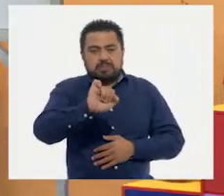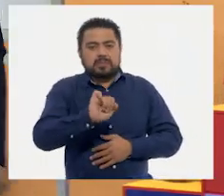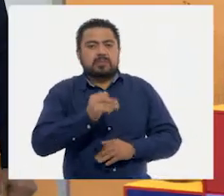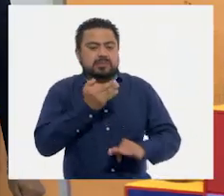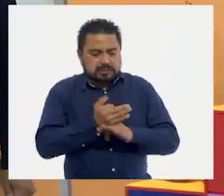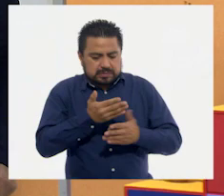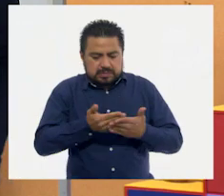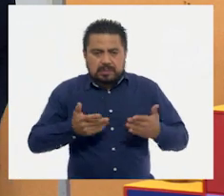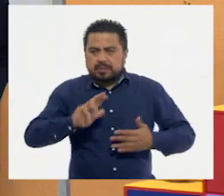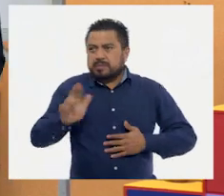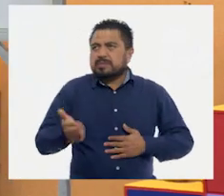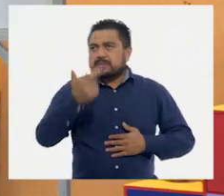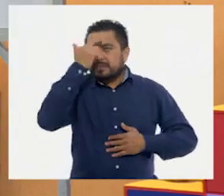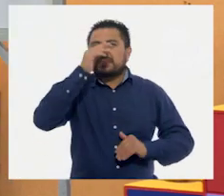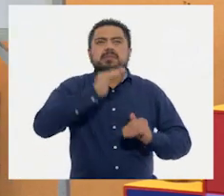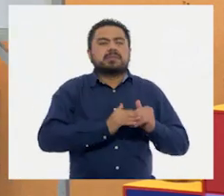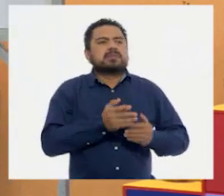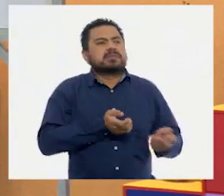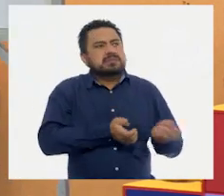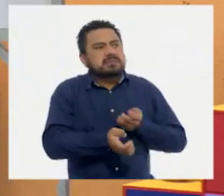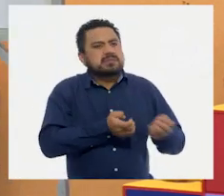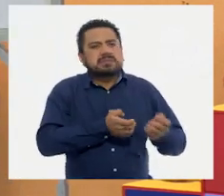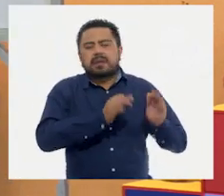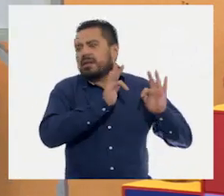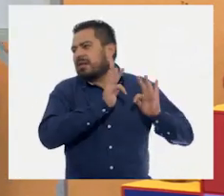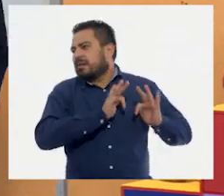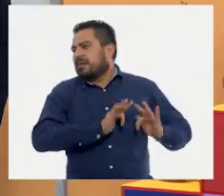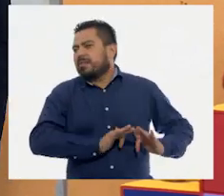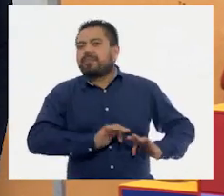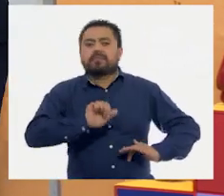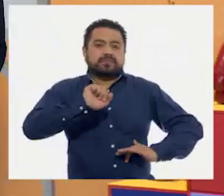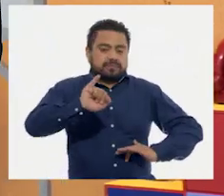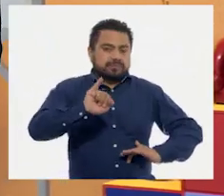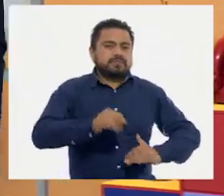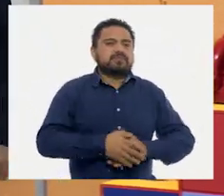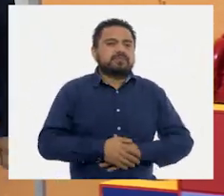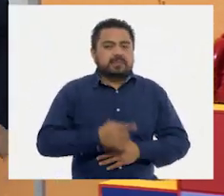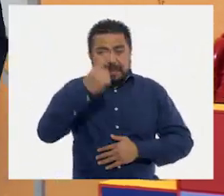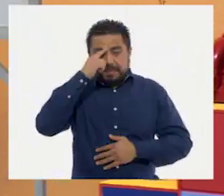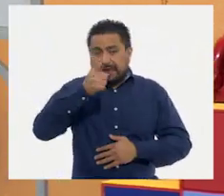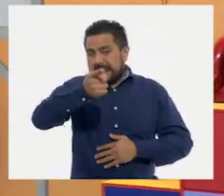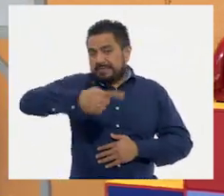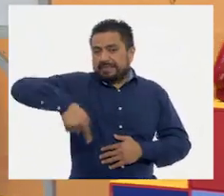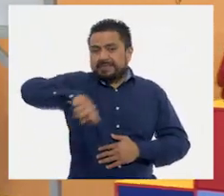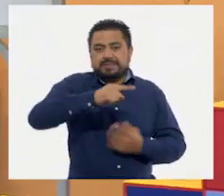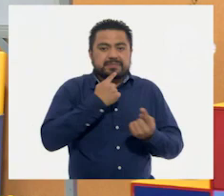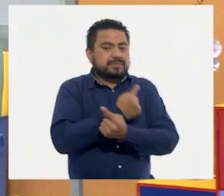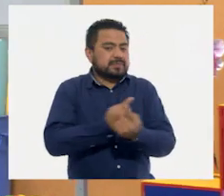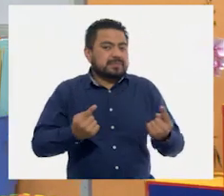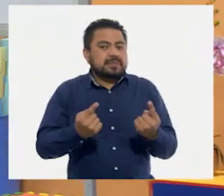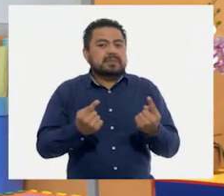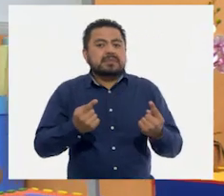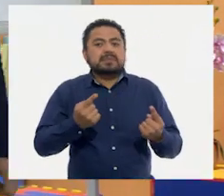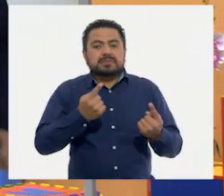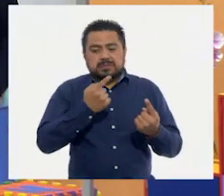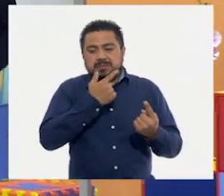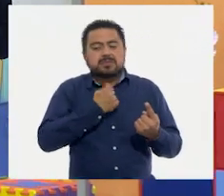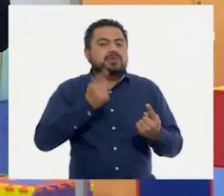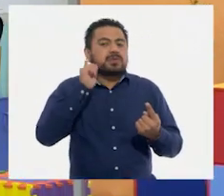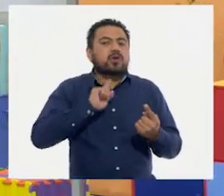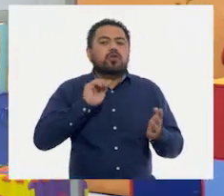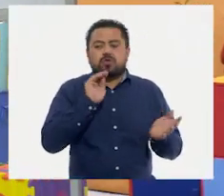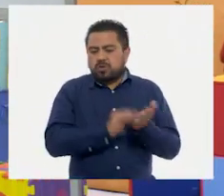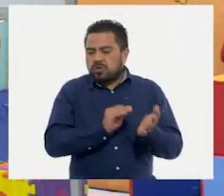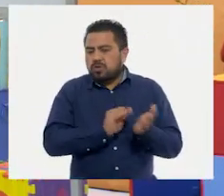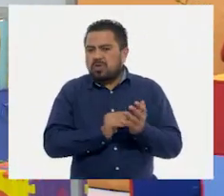vamos a recordar una vez más el ejercicio de relajación. Sí. ¿Sale? Para aquellos niñas, para aquellas niñas y niños que